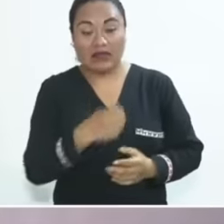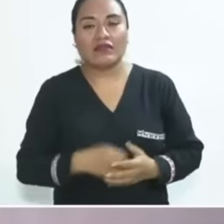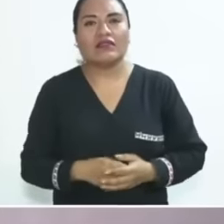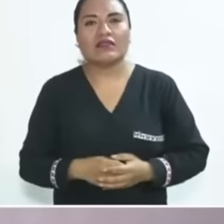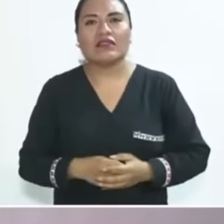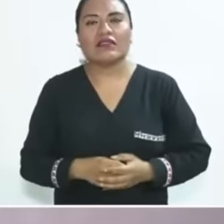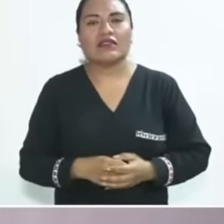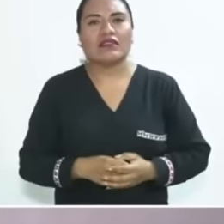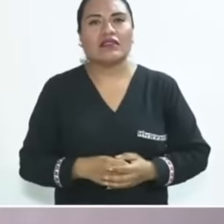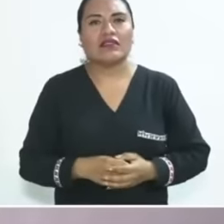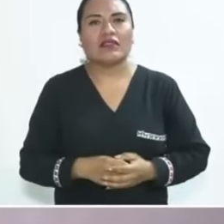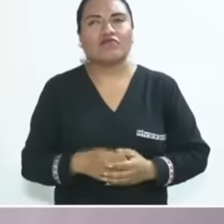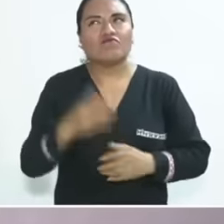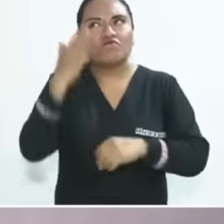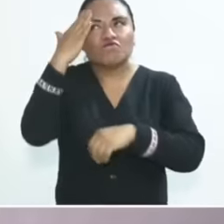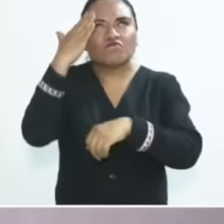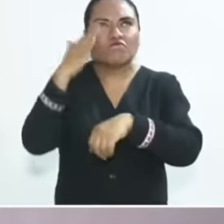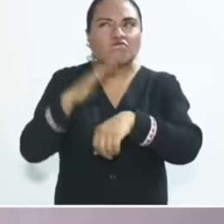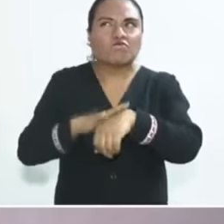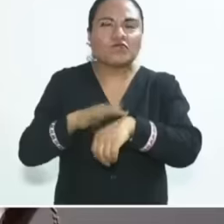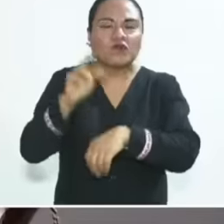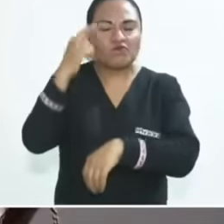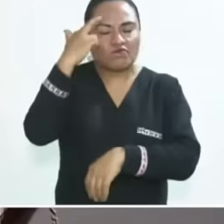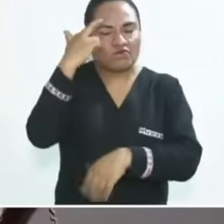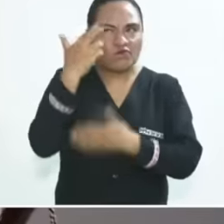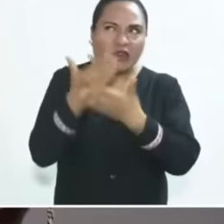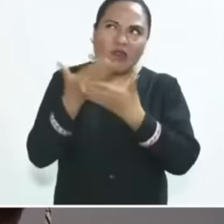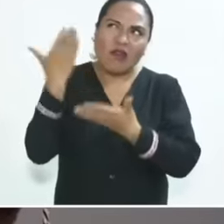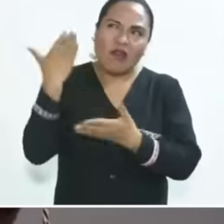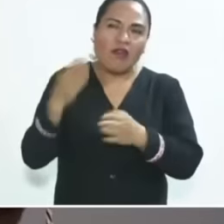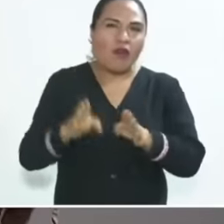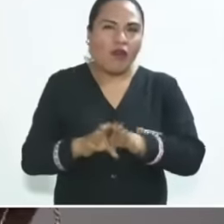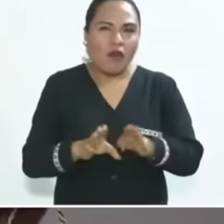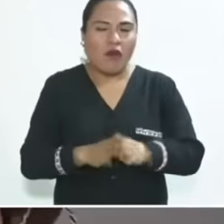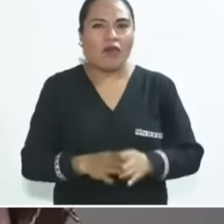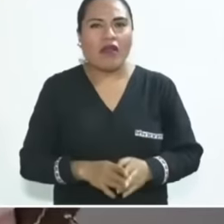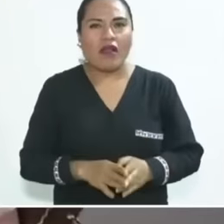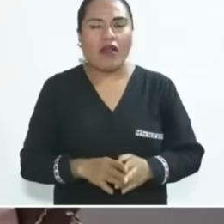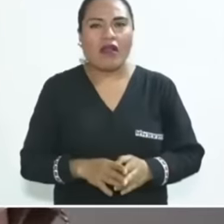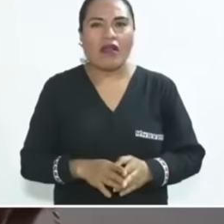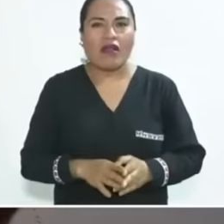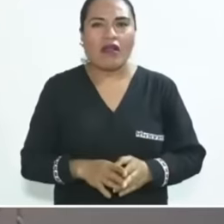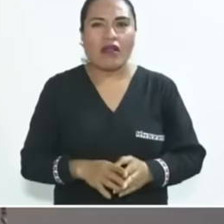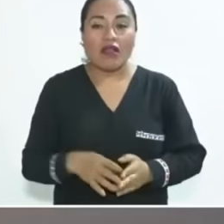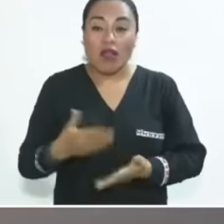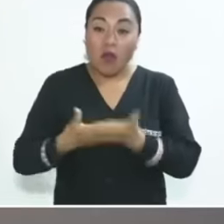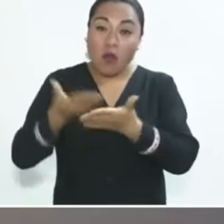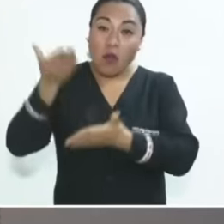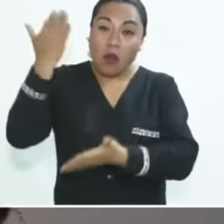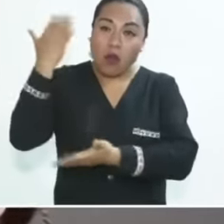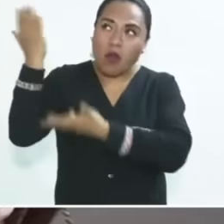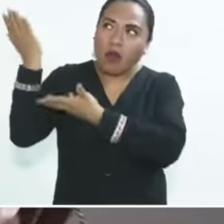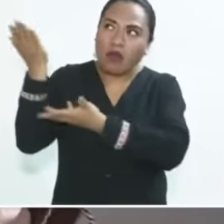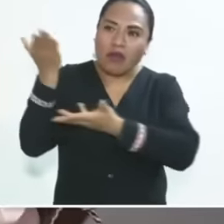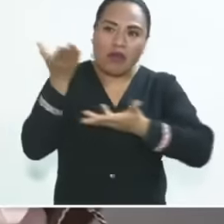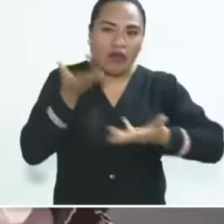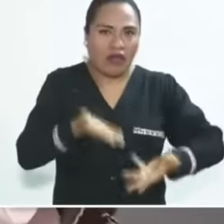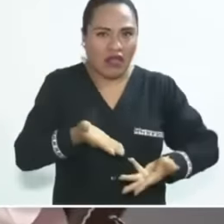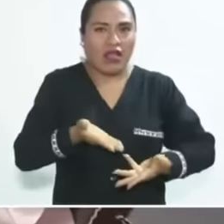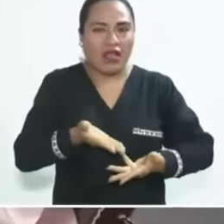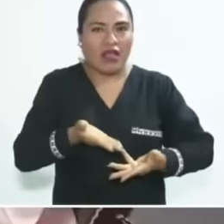solo de recordar que desde la llegada de los españoles